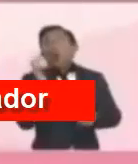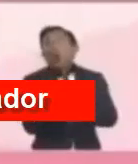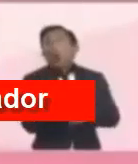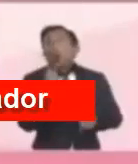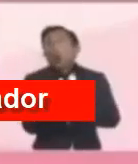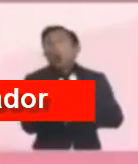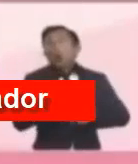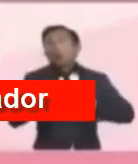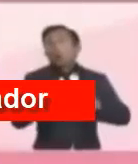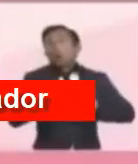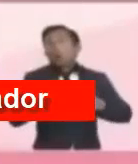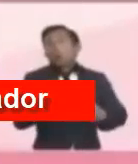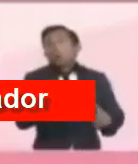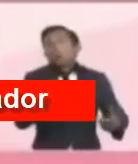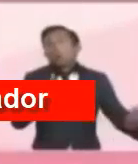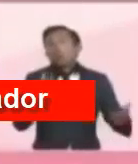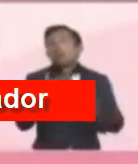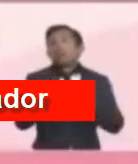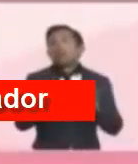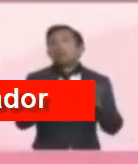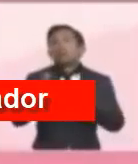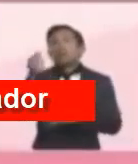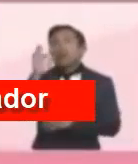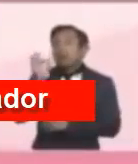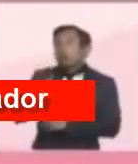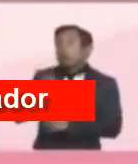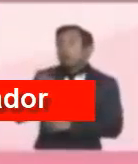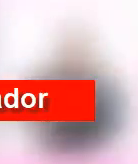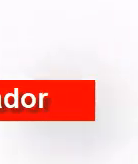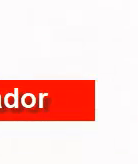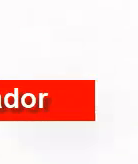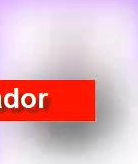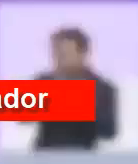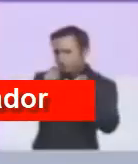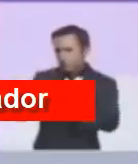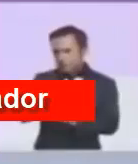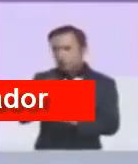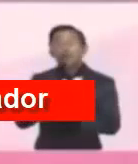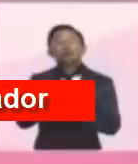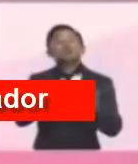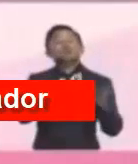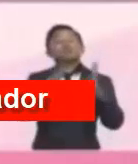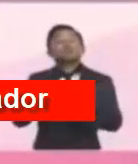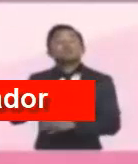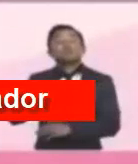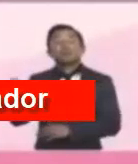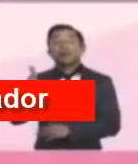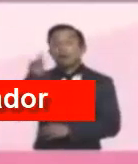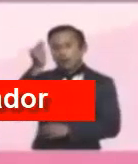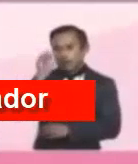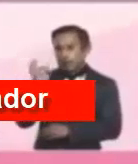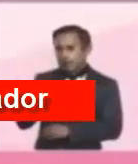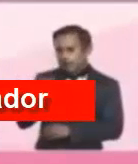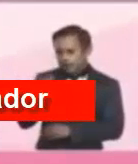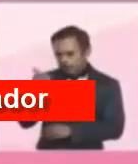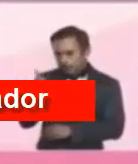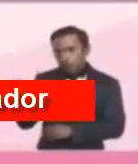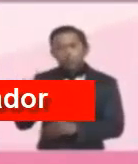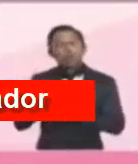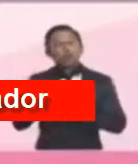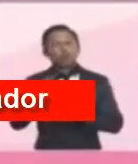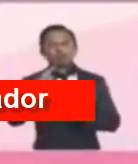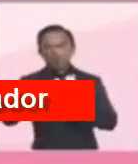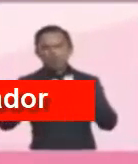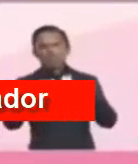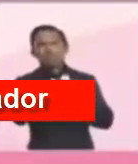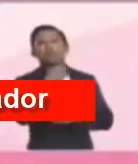De manera no correcta para poder engañar, y en ese sentido se muestran y pues nos dan